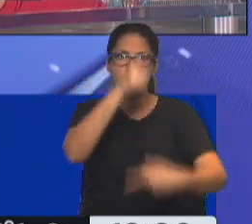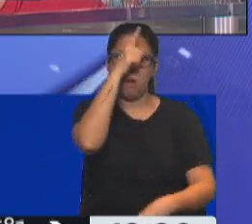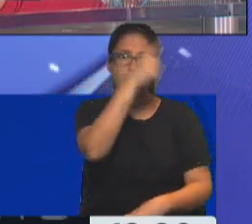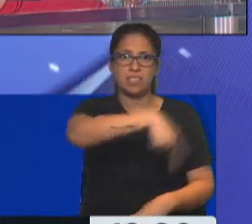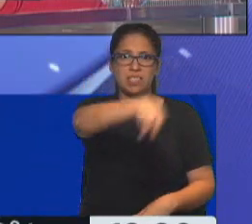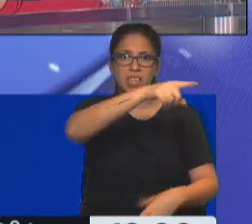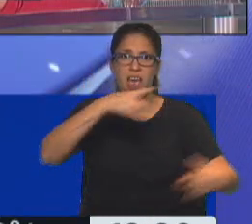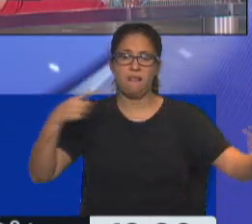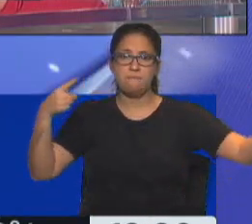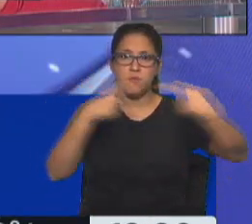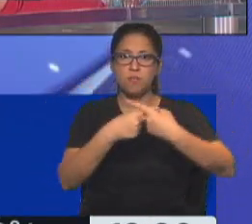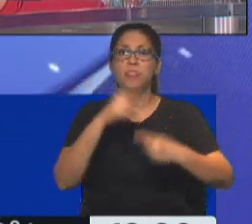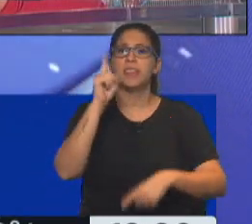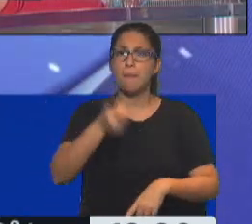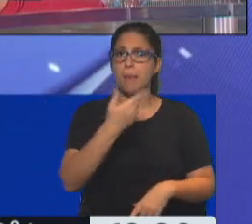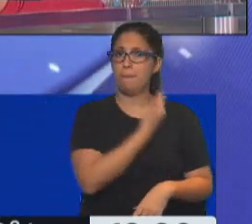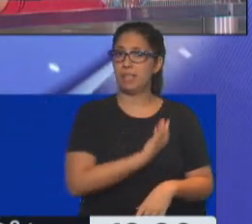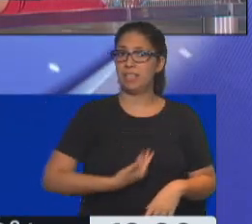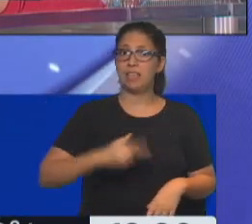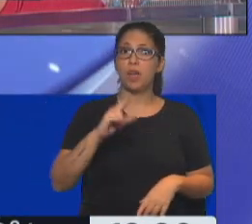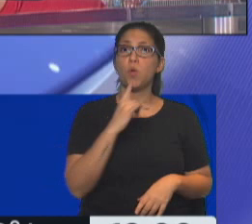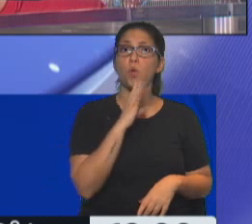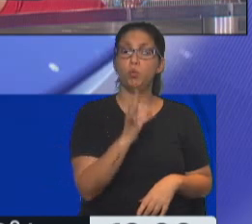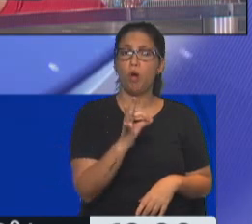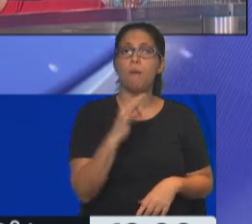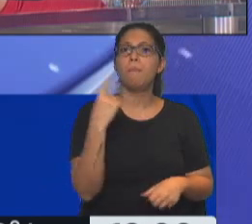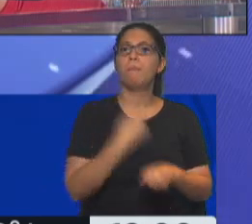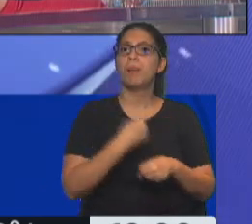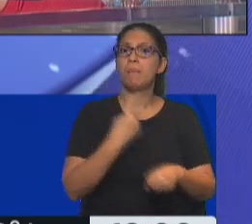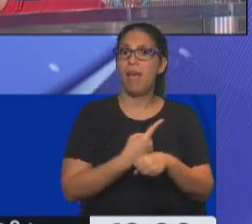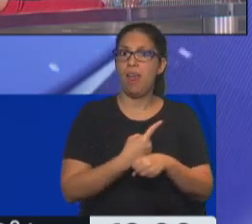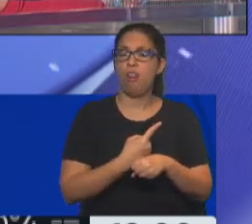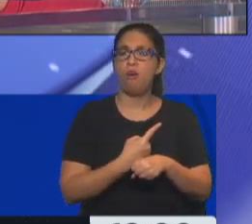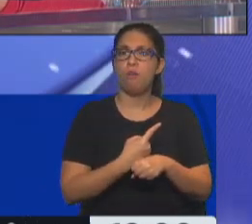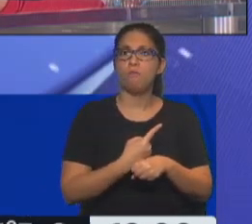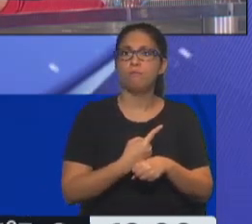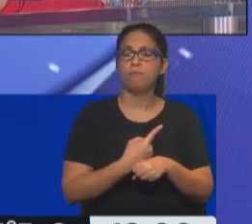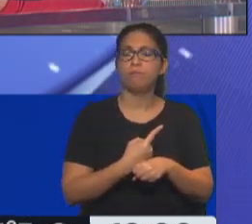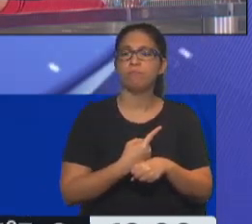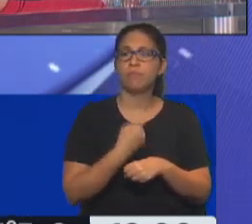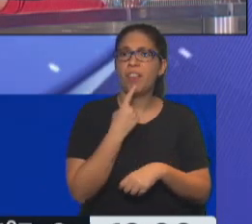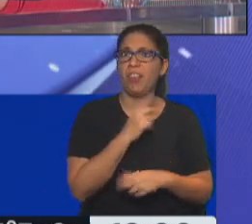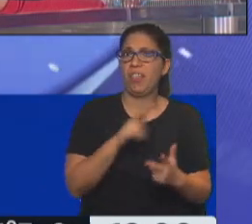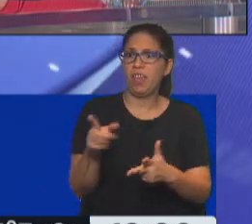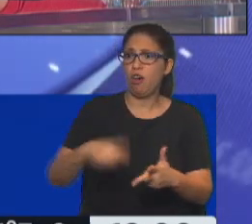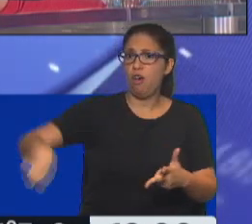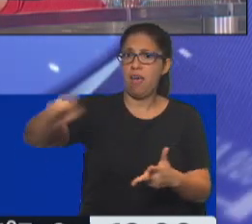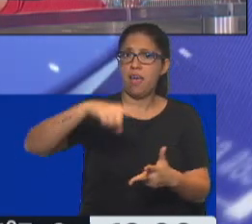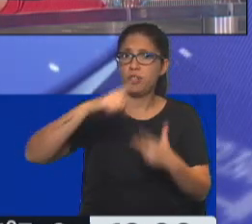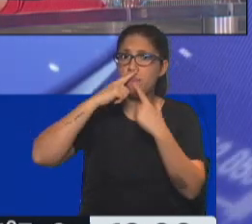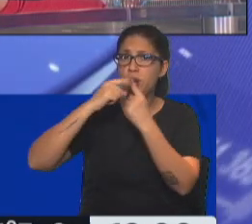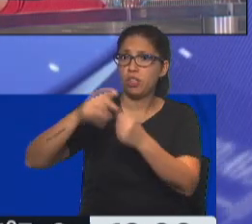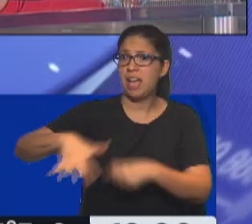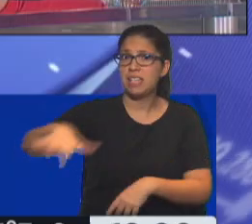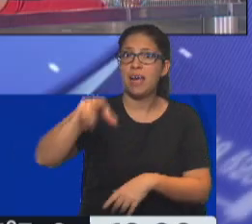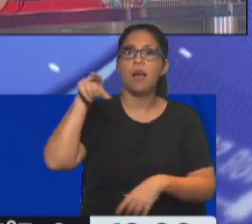propio presidente Ruto, que después da de baja, o digamos no promulga la ley, lo que les dijo a quienes estaban manifestando